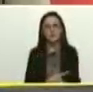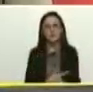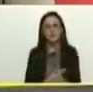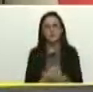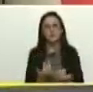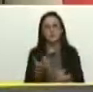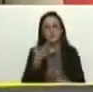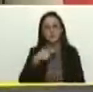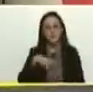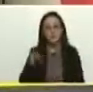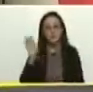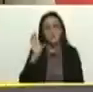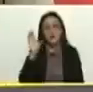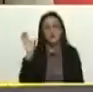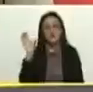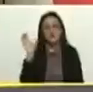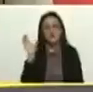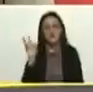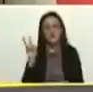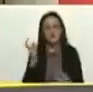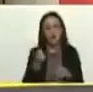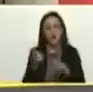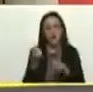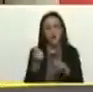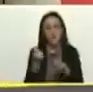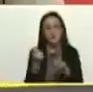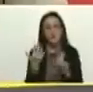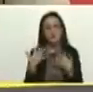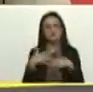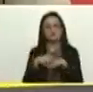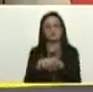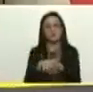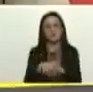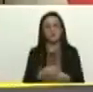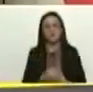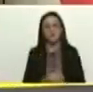somos países en lo económico complementarios.